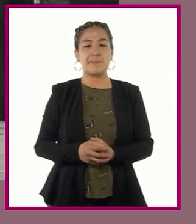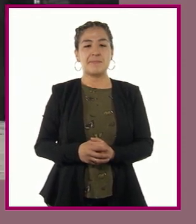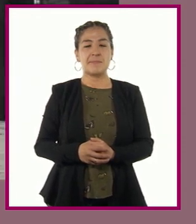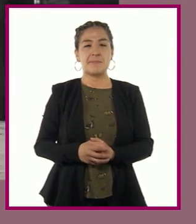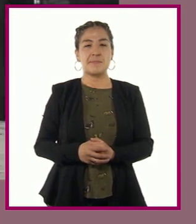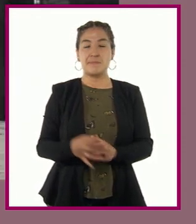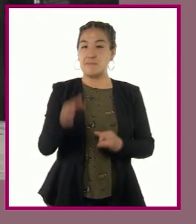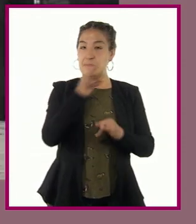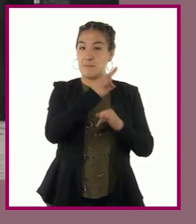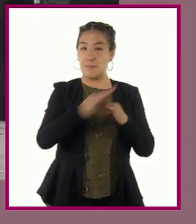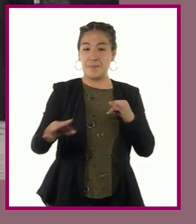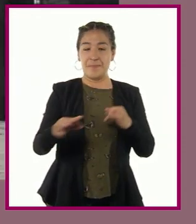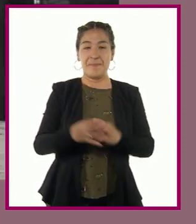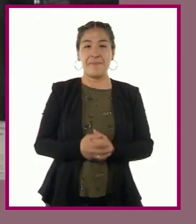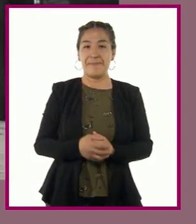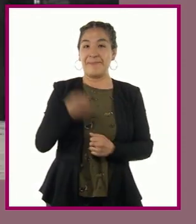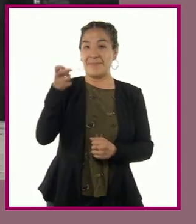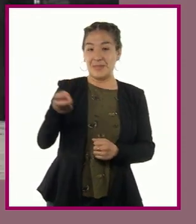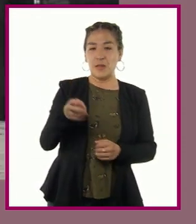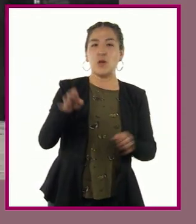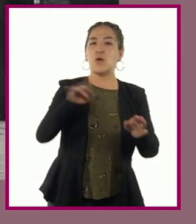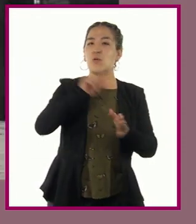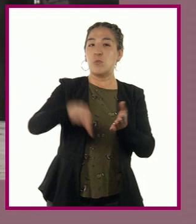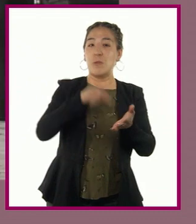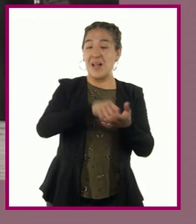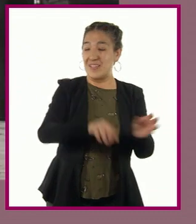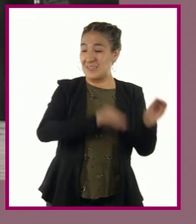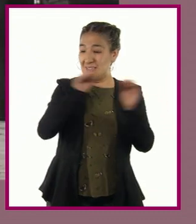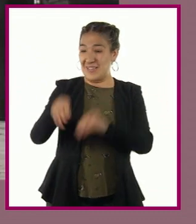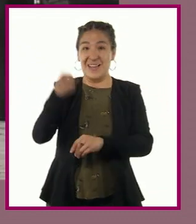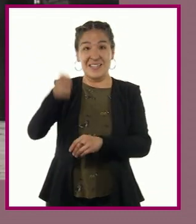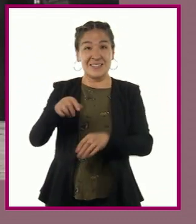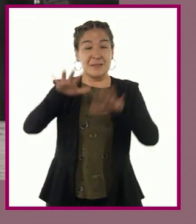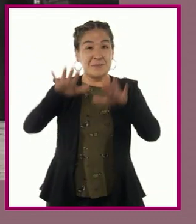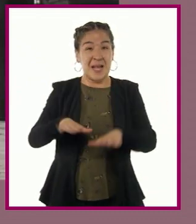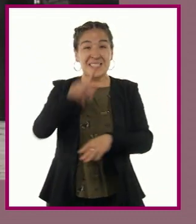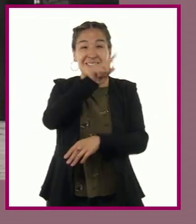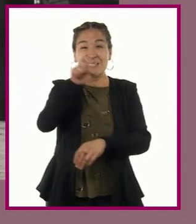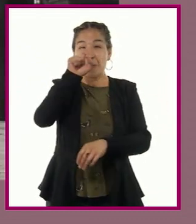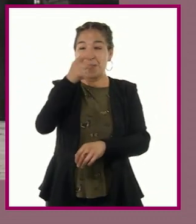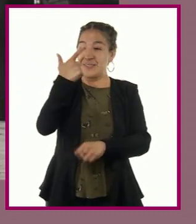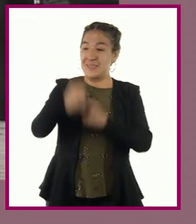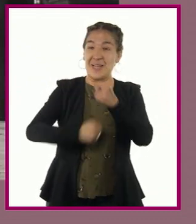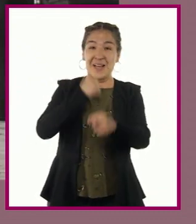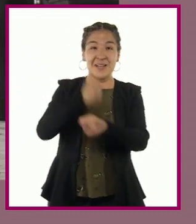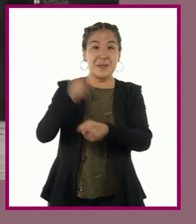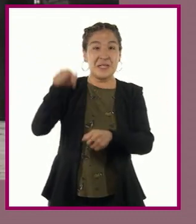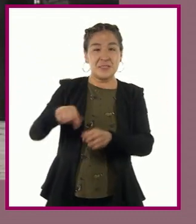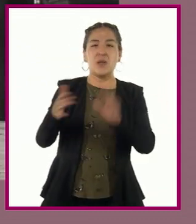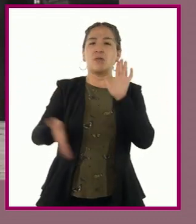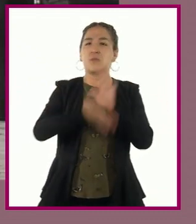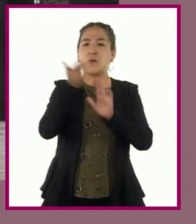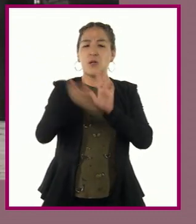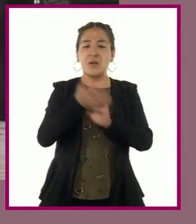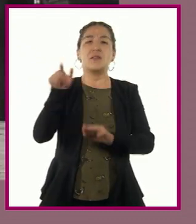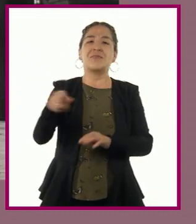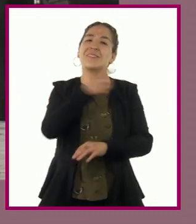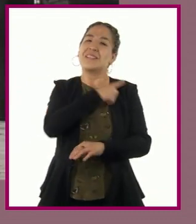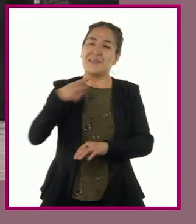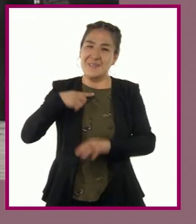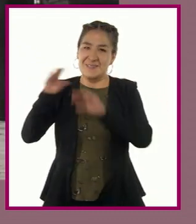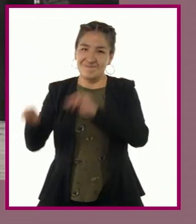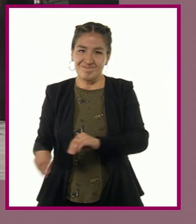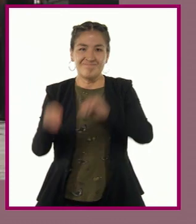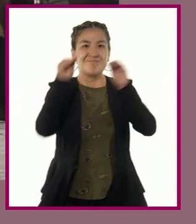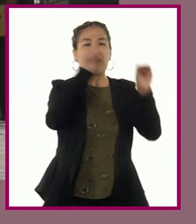Por último, tras ocupar este punto de la ciudad por 127 años, la obra escultórica tuvo que ser